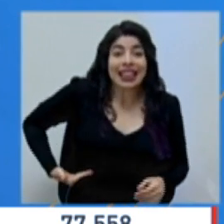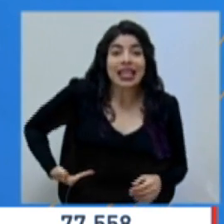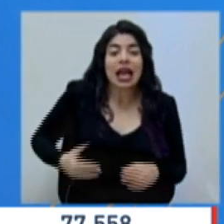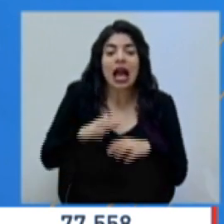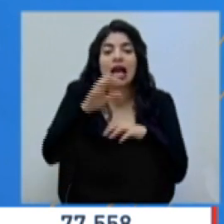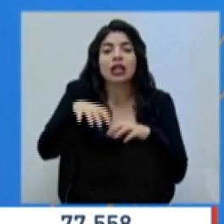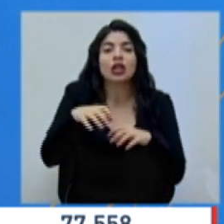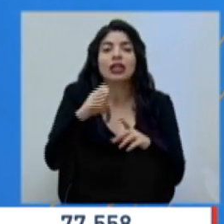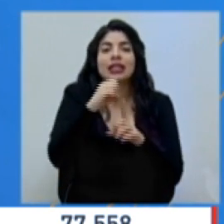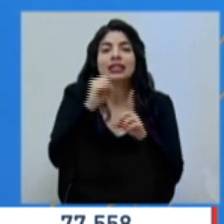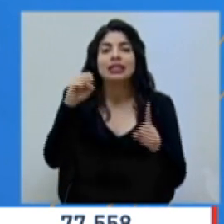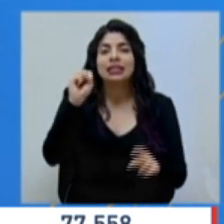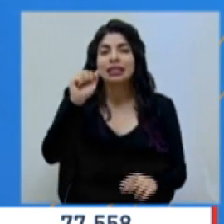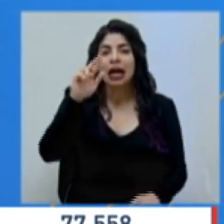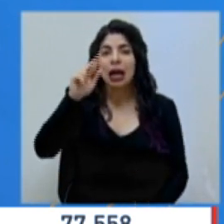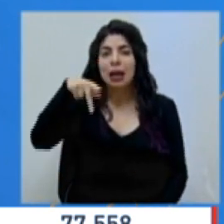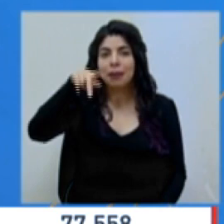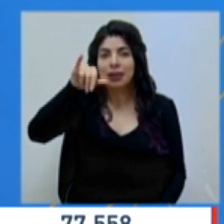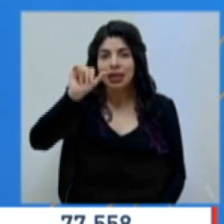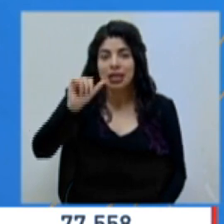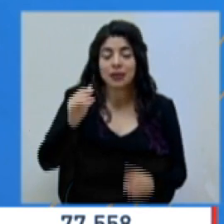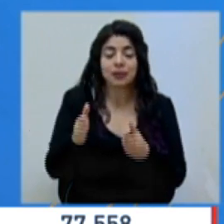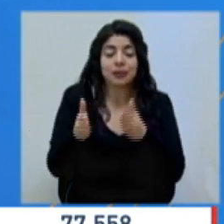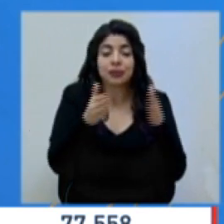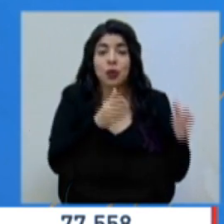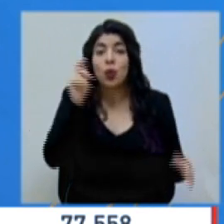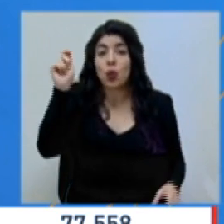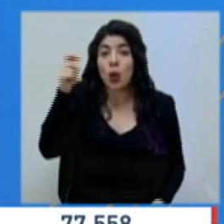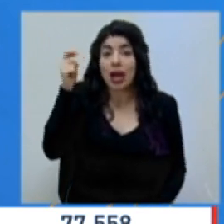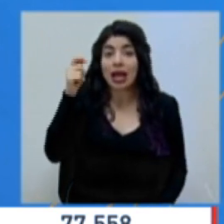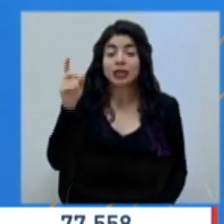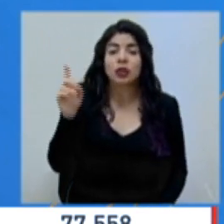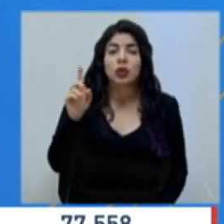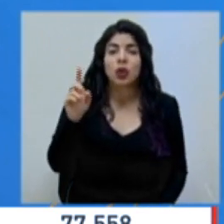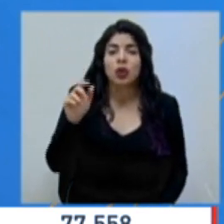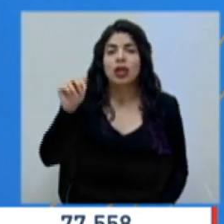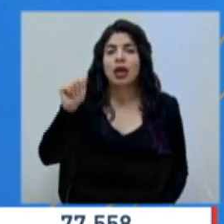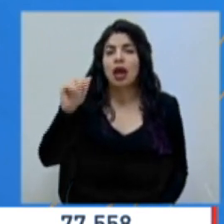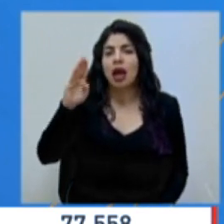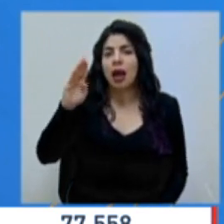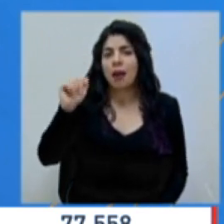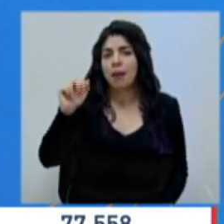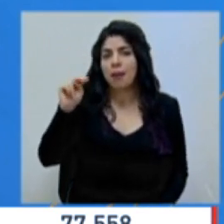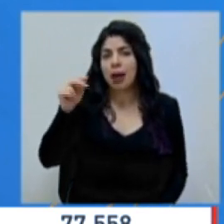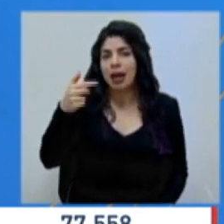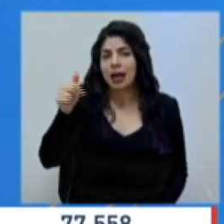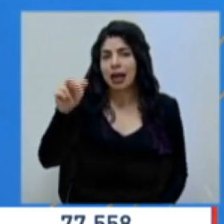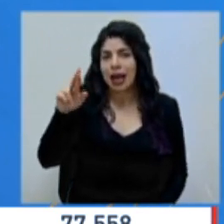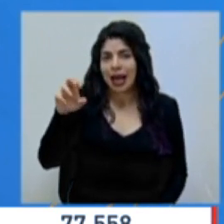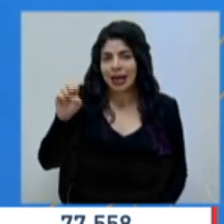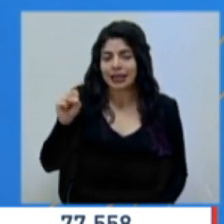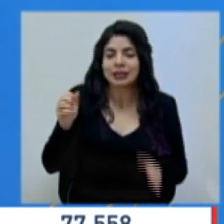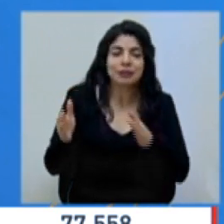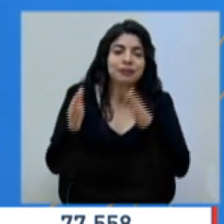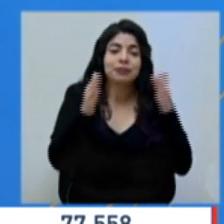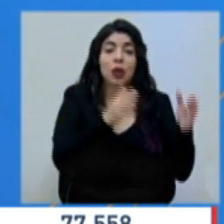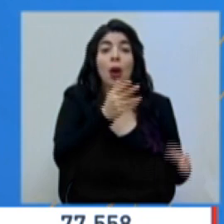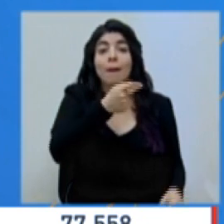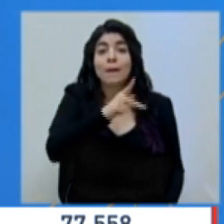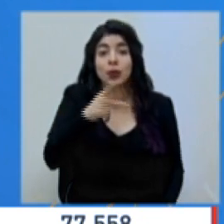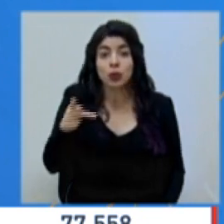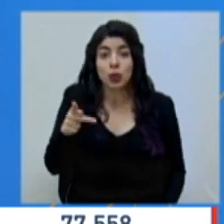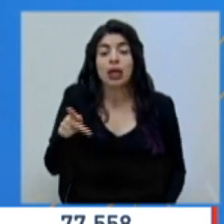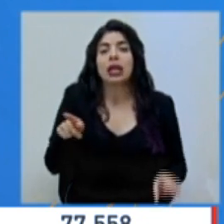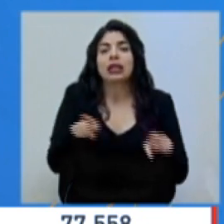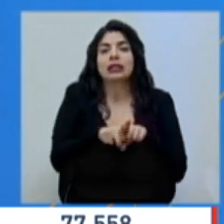de Sarapiquí. Y en la provincia de Guanacaste, el cantón de Avangares. Asimismo, en la provincia de Punta Arenas, el cantón